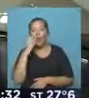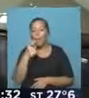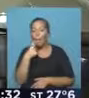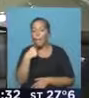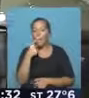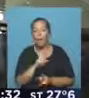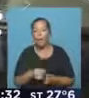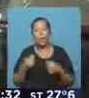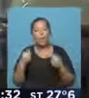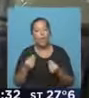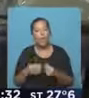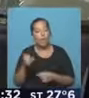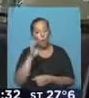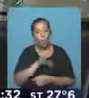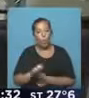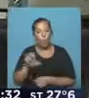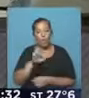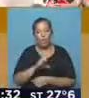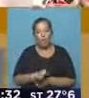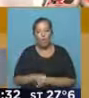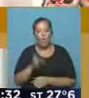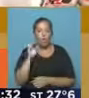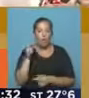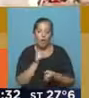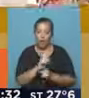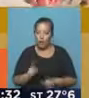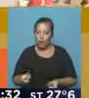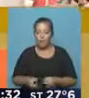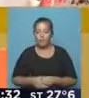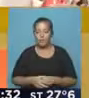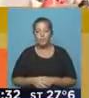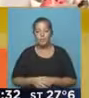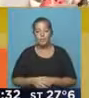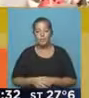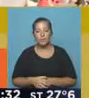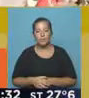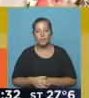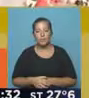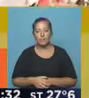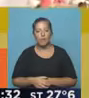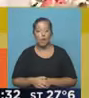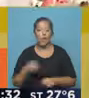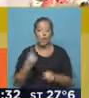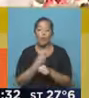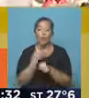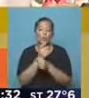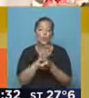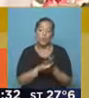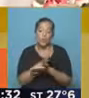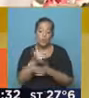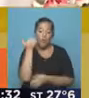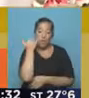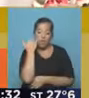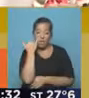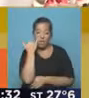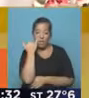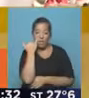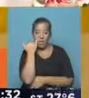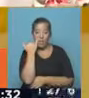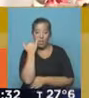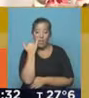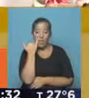nunca por qué ecuador no salió del dólar no logró resolver este problema y apostó a una